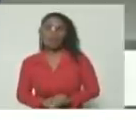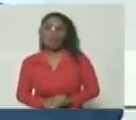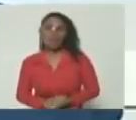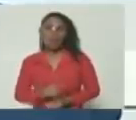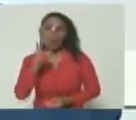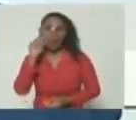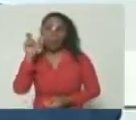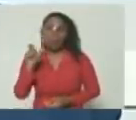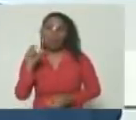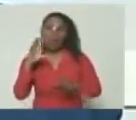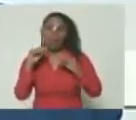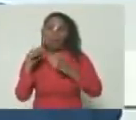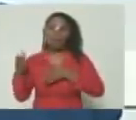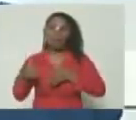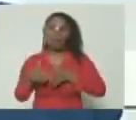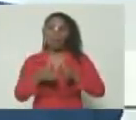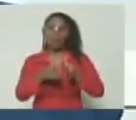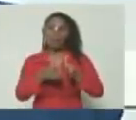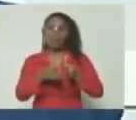Bernabé nos habló de la ruta electoral,